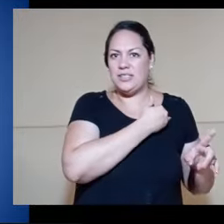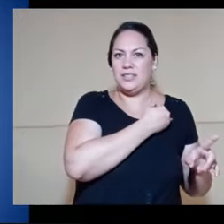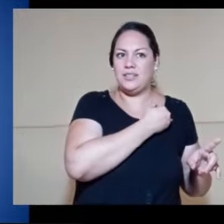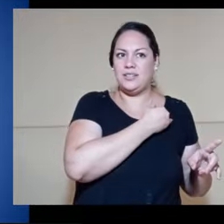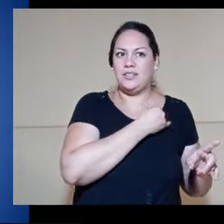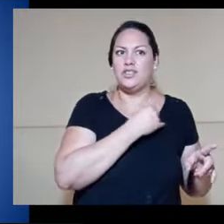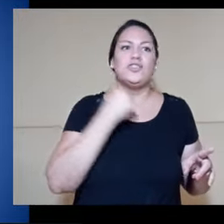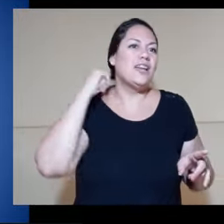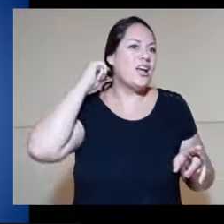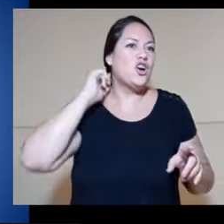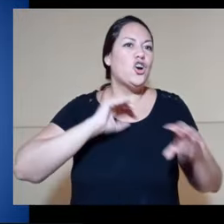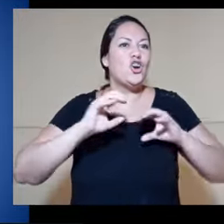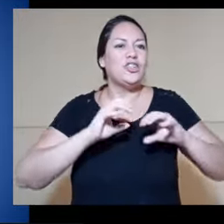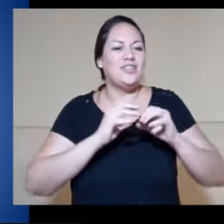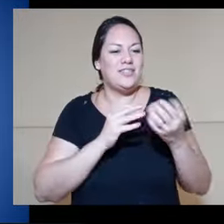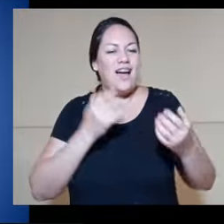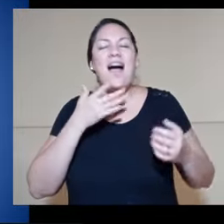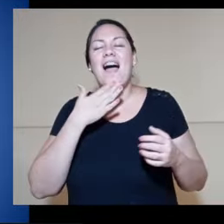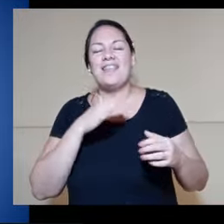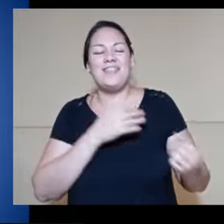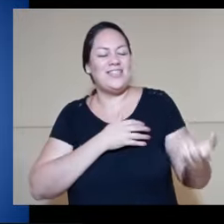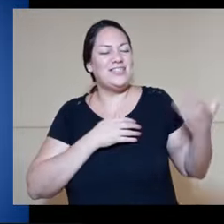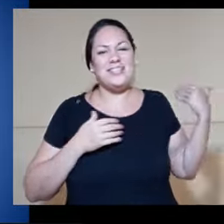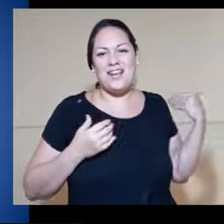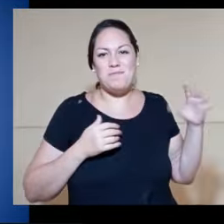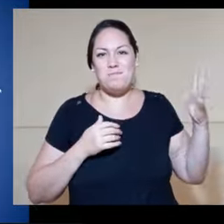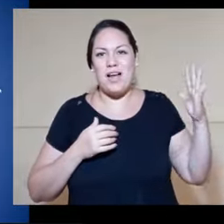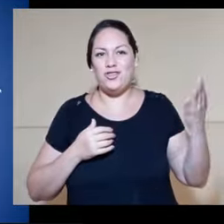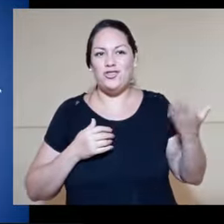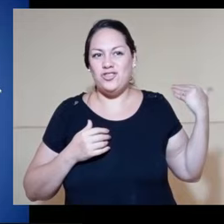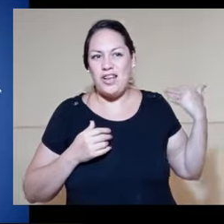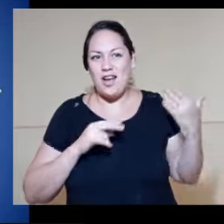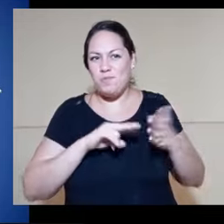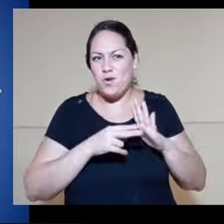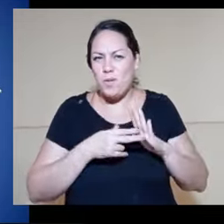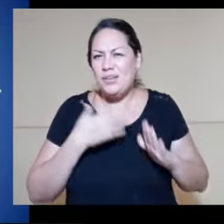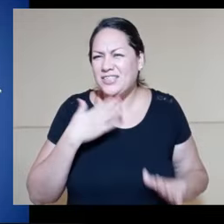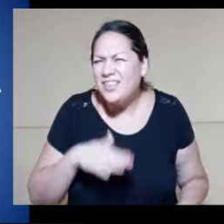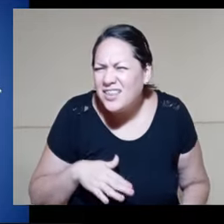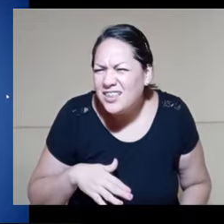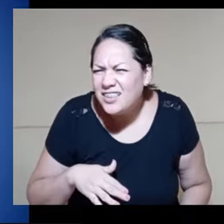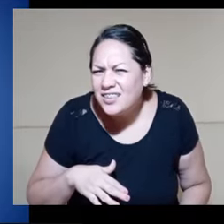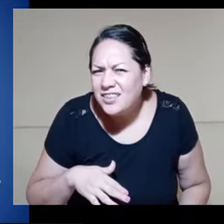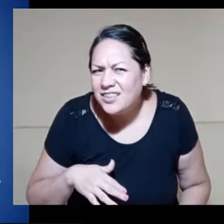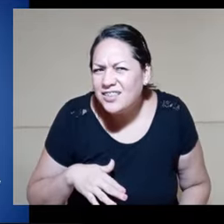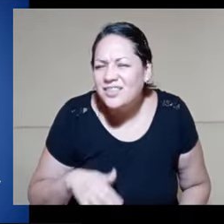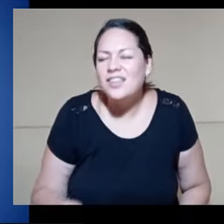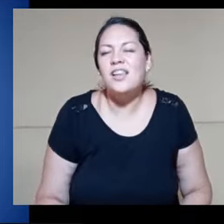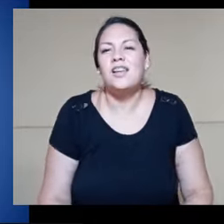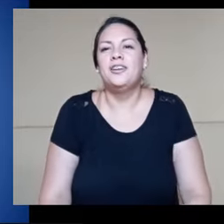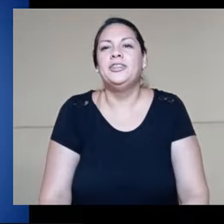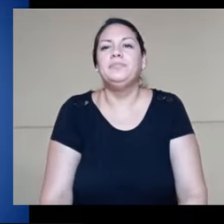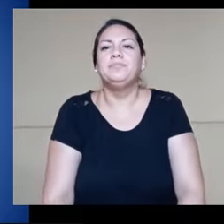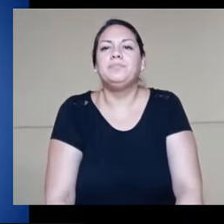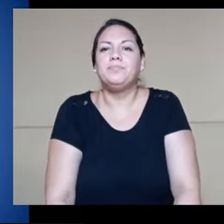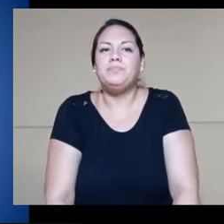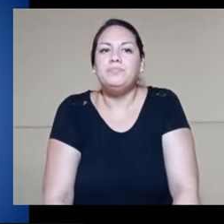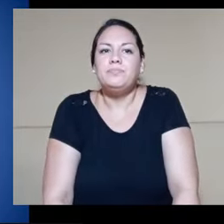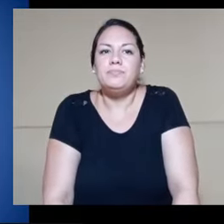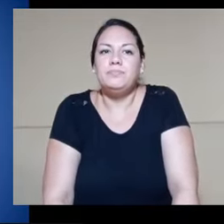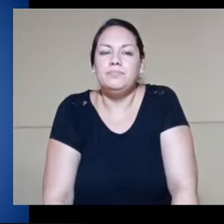contarle que me está pinchando el dedo, y así llegue a la corteza y yo pueda sacar el dedo. ¿Se